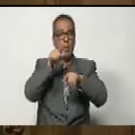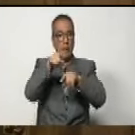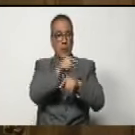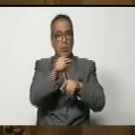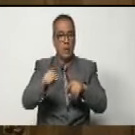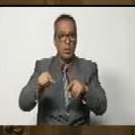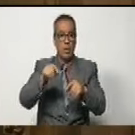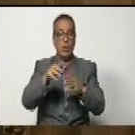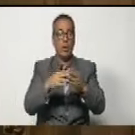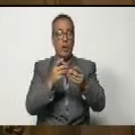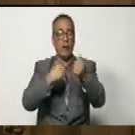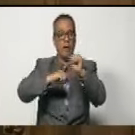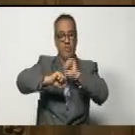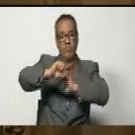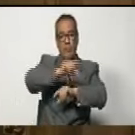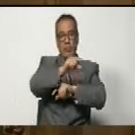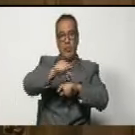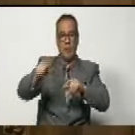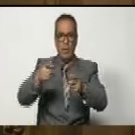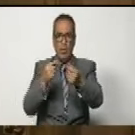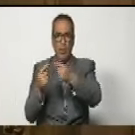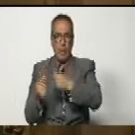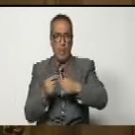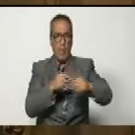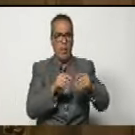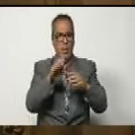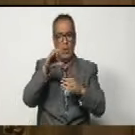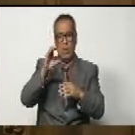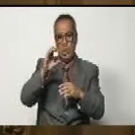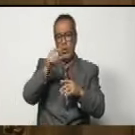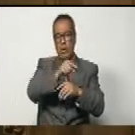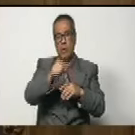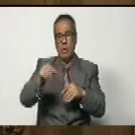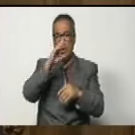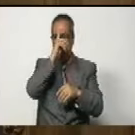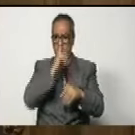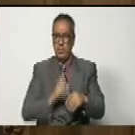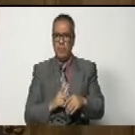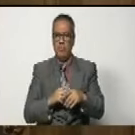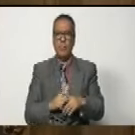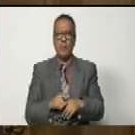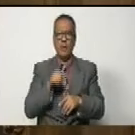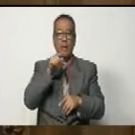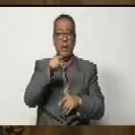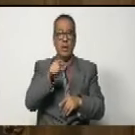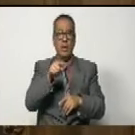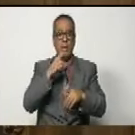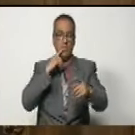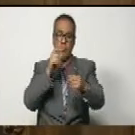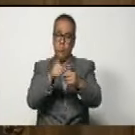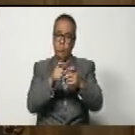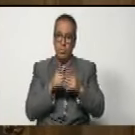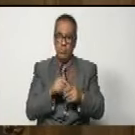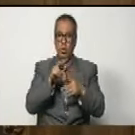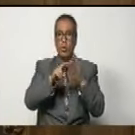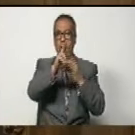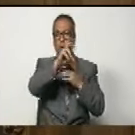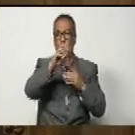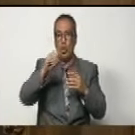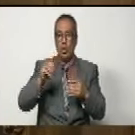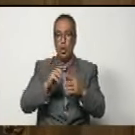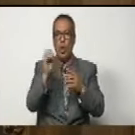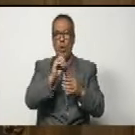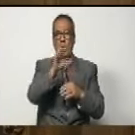competentes de la defensa de los derechos socioeconómicos y el Consejo Nacional para las Personas con Discapacidad impondrá multas de 200